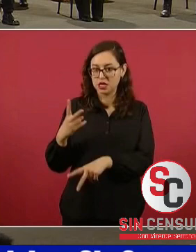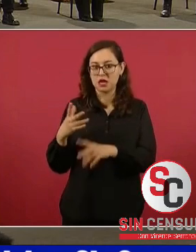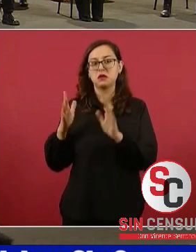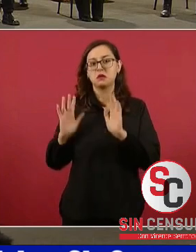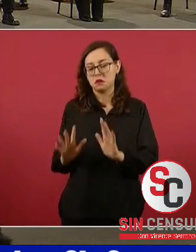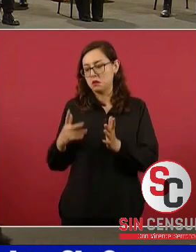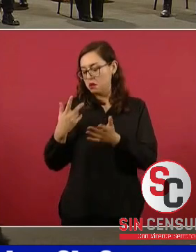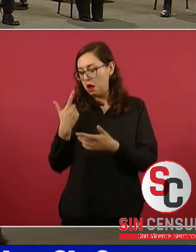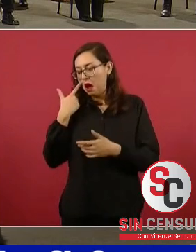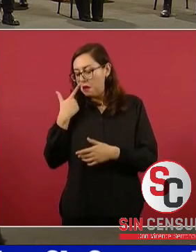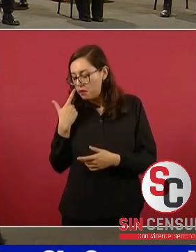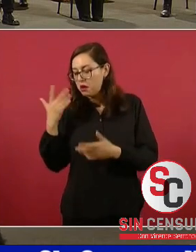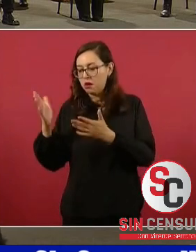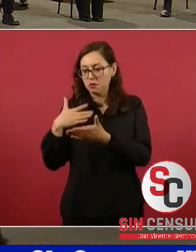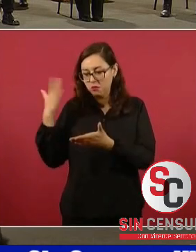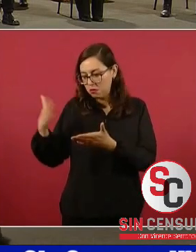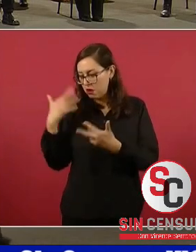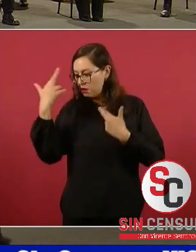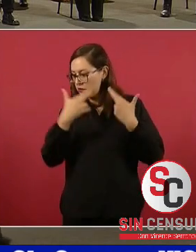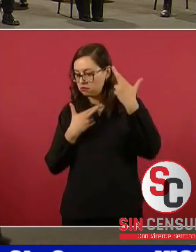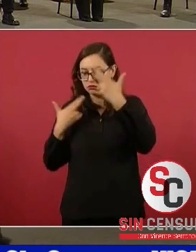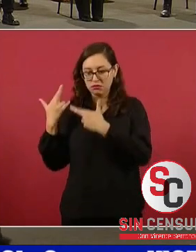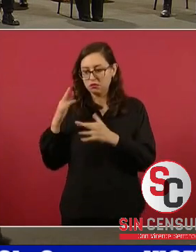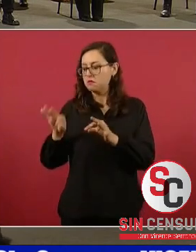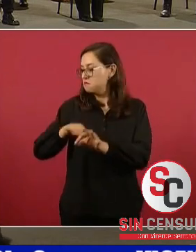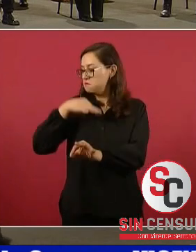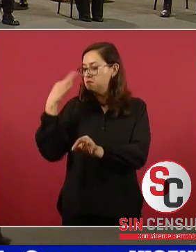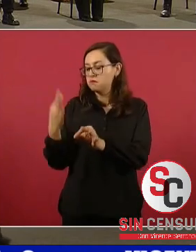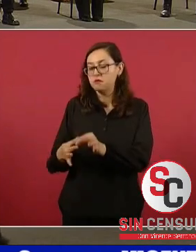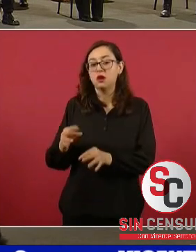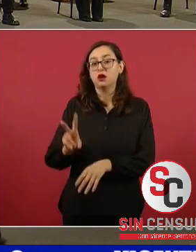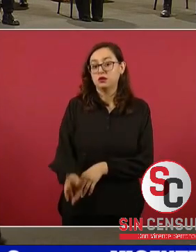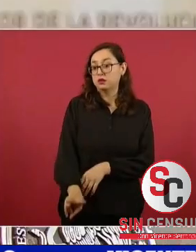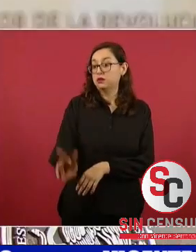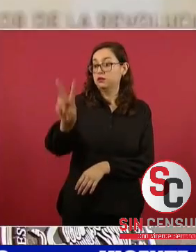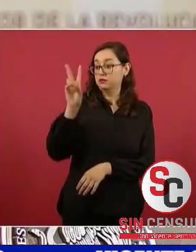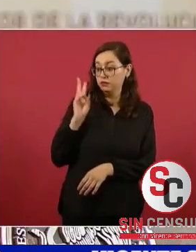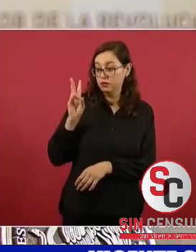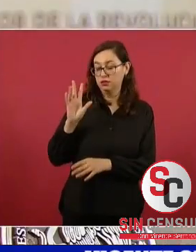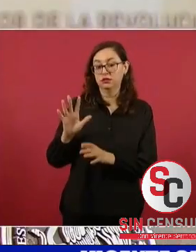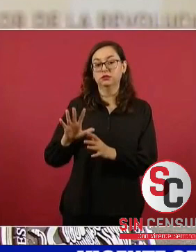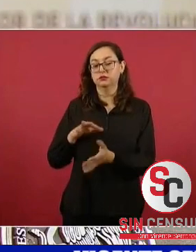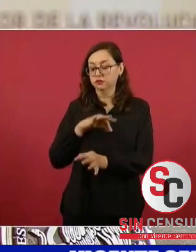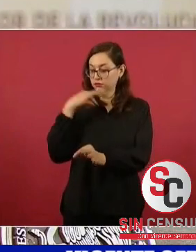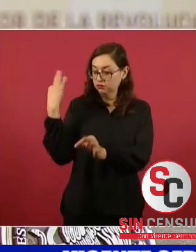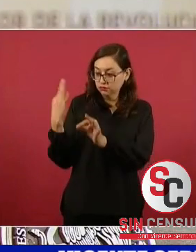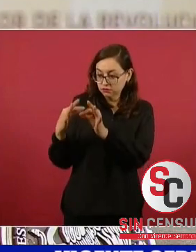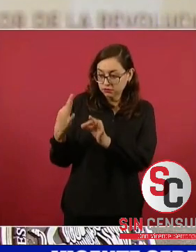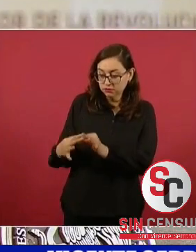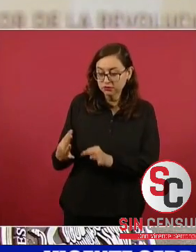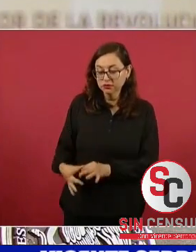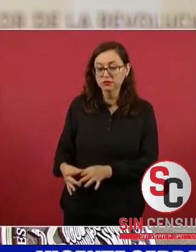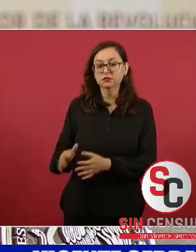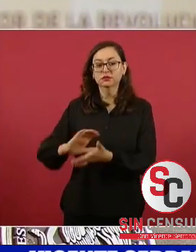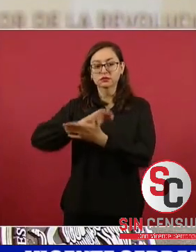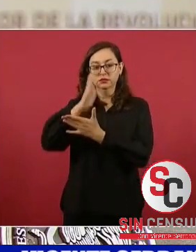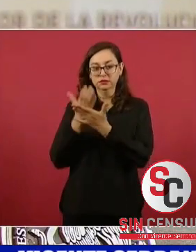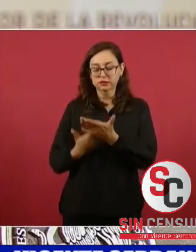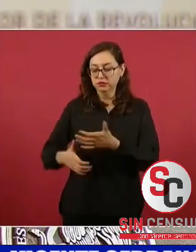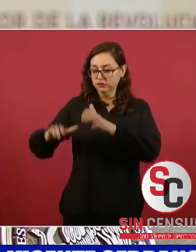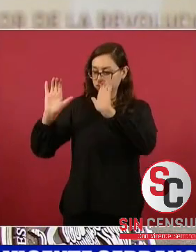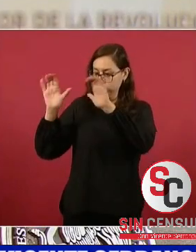sido acreditados. El pasado viernes 1 de julio concluimos la primera ronda de contratación